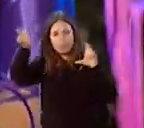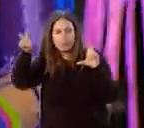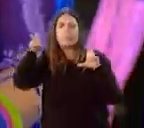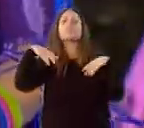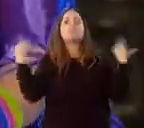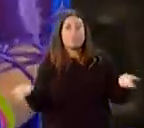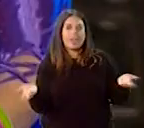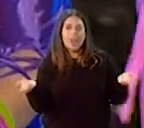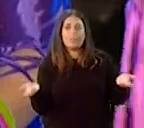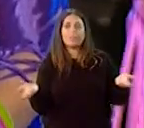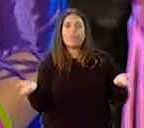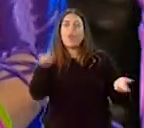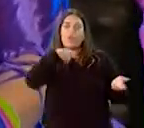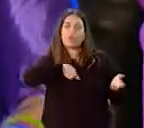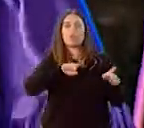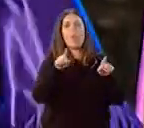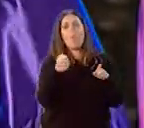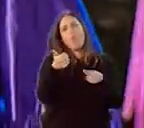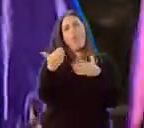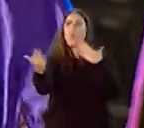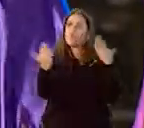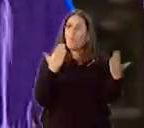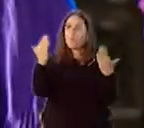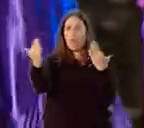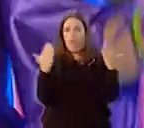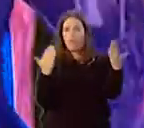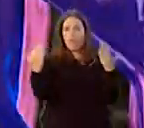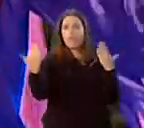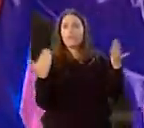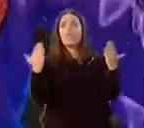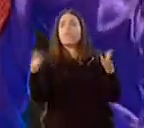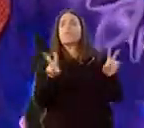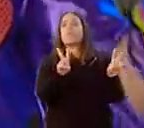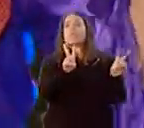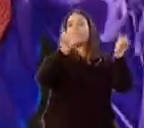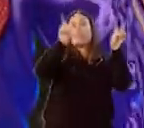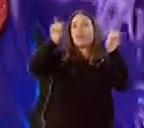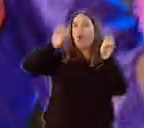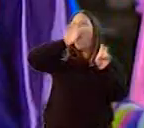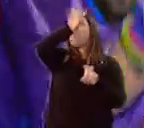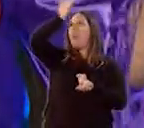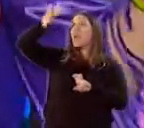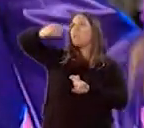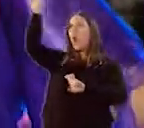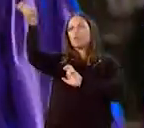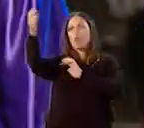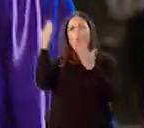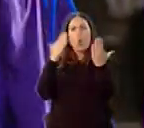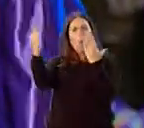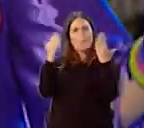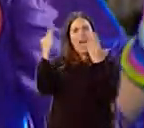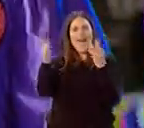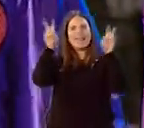no es un poco comparando todo el tema que hay en otros países con la sanidad y la educación